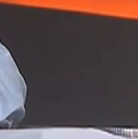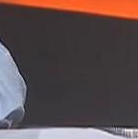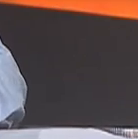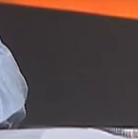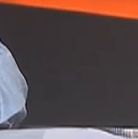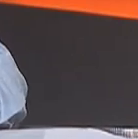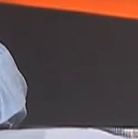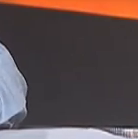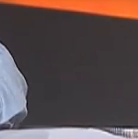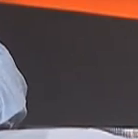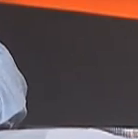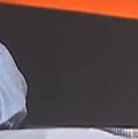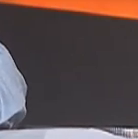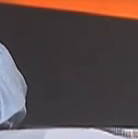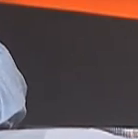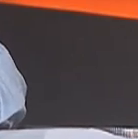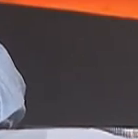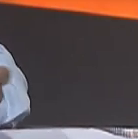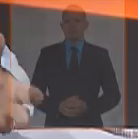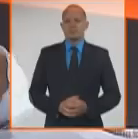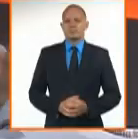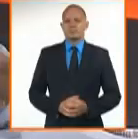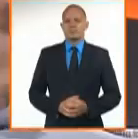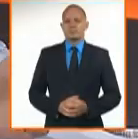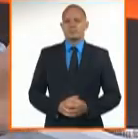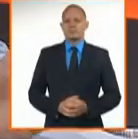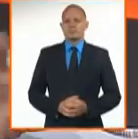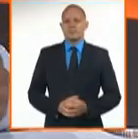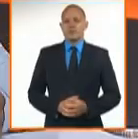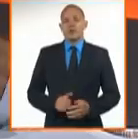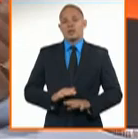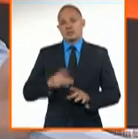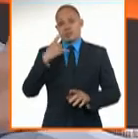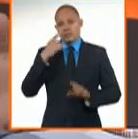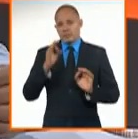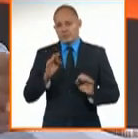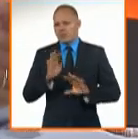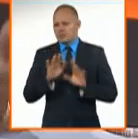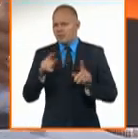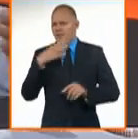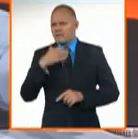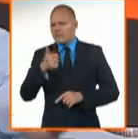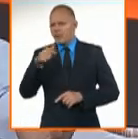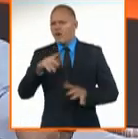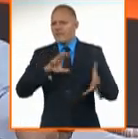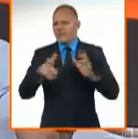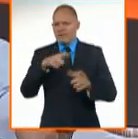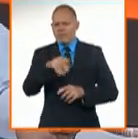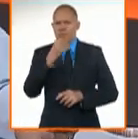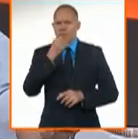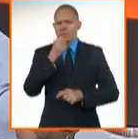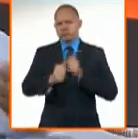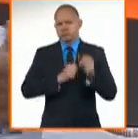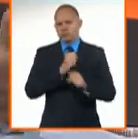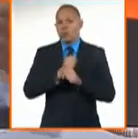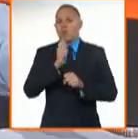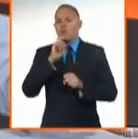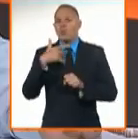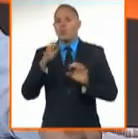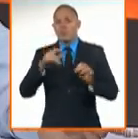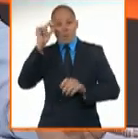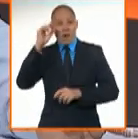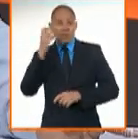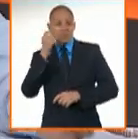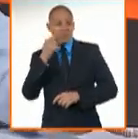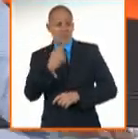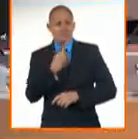tenemos y que es el mejor para poder trabajar para poder generar pero también hay que tenemos seguros tenemos seguro pero también